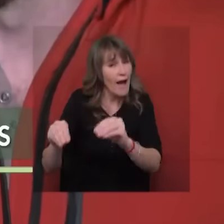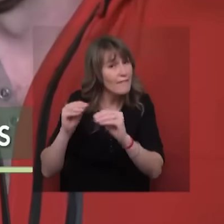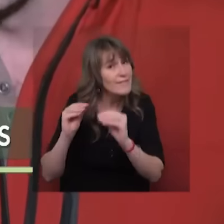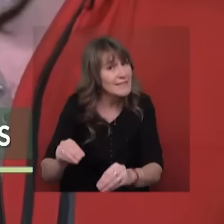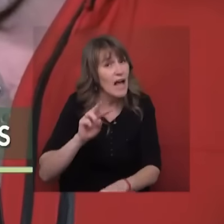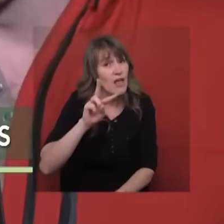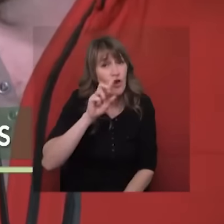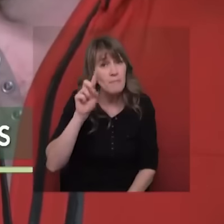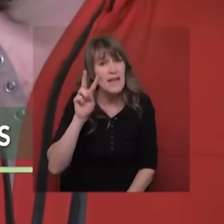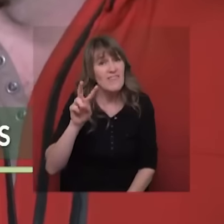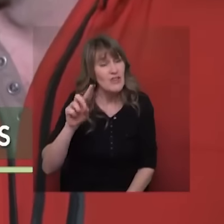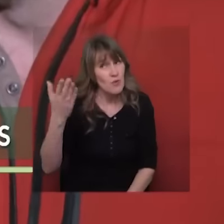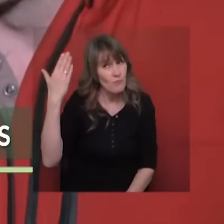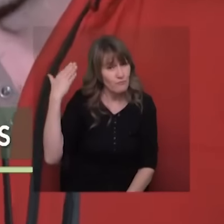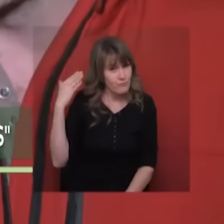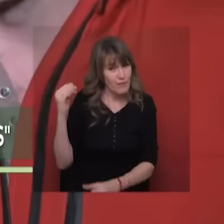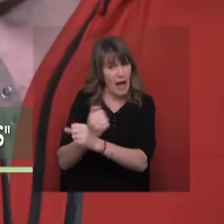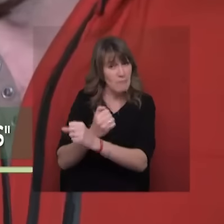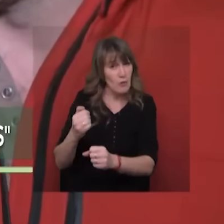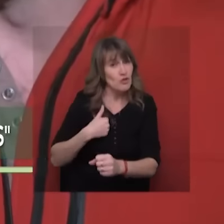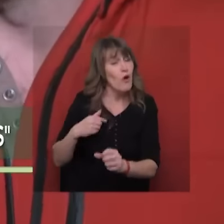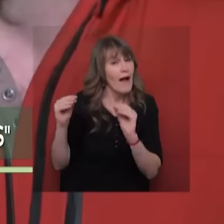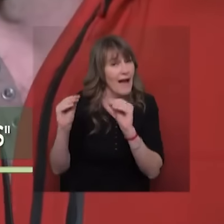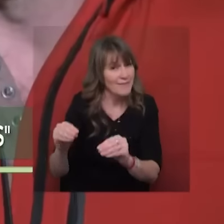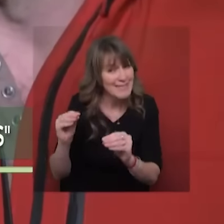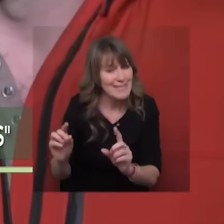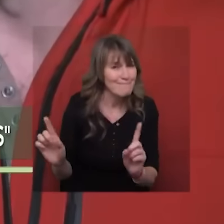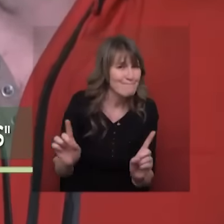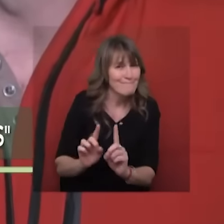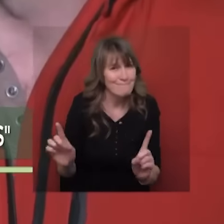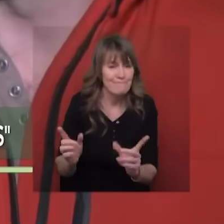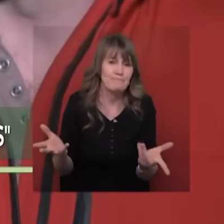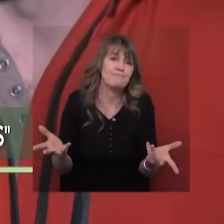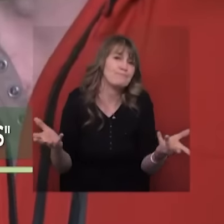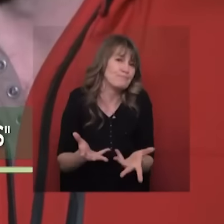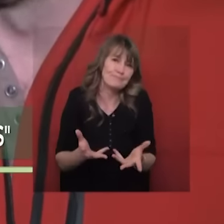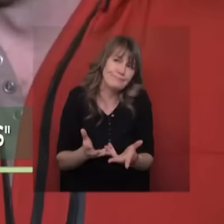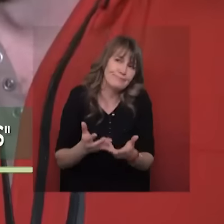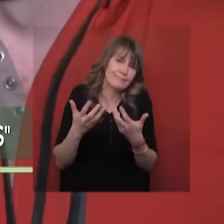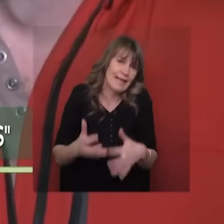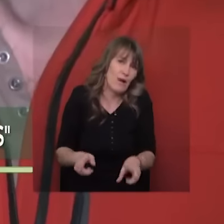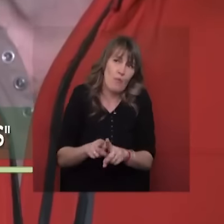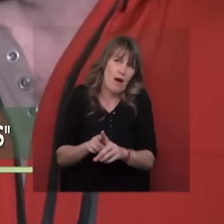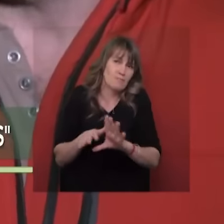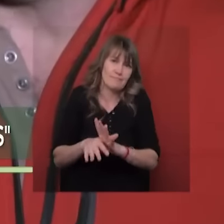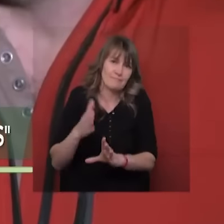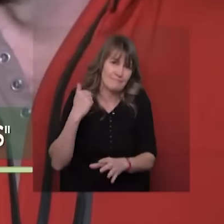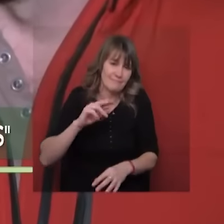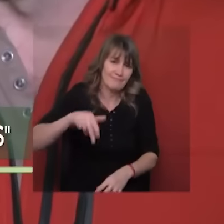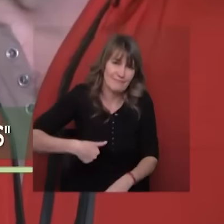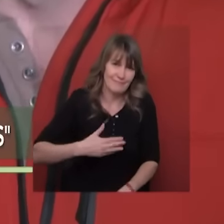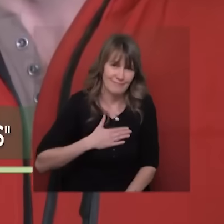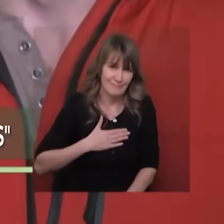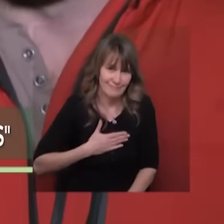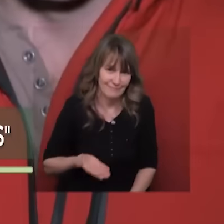suceder ahora También estamos promoviendo la moción que que es coherente con nuestra propia postura Cómo se gesta est porque Bueno hay